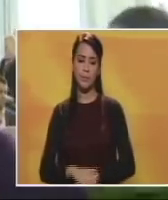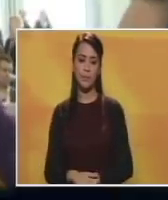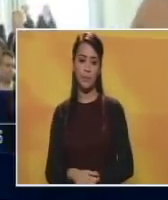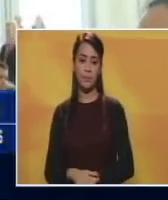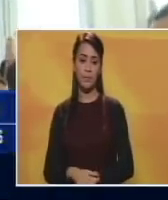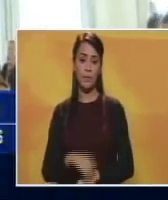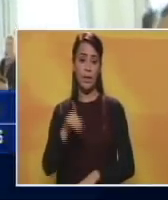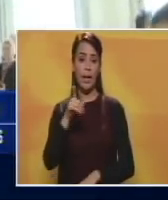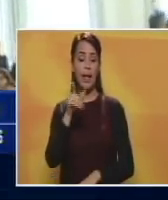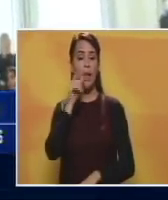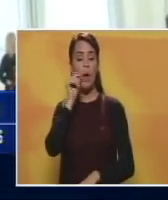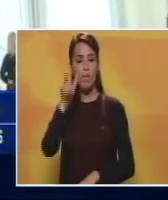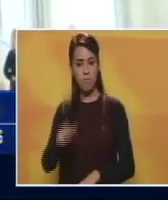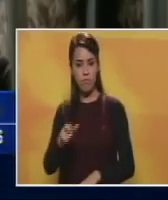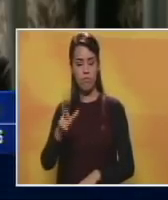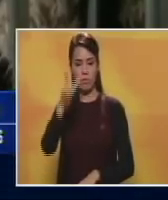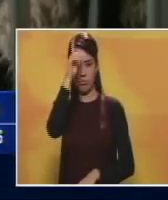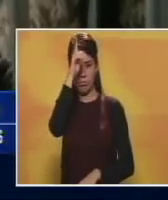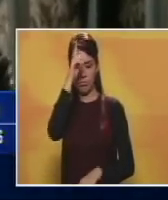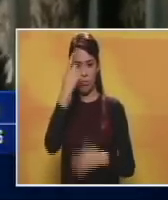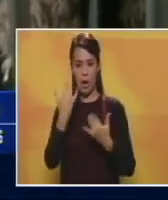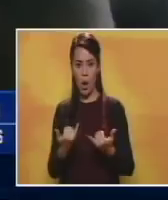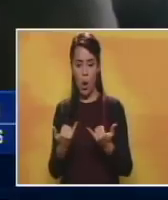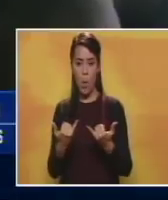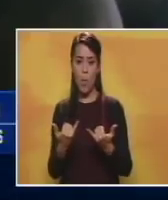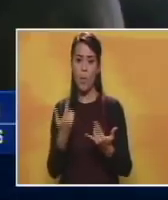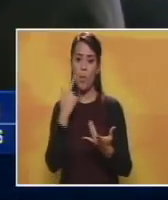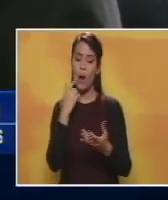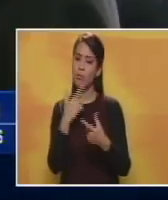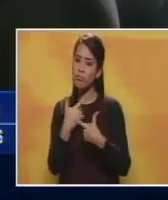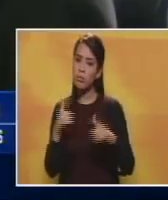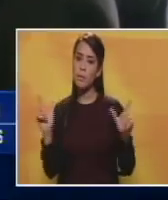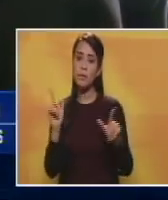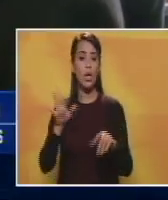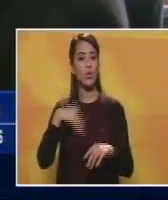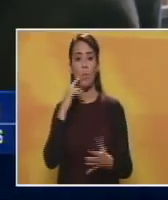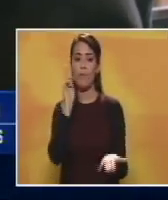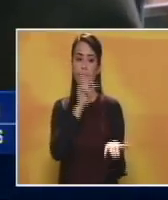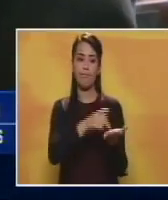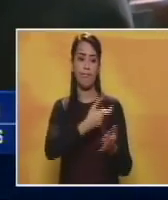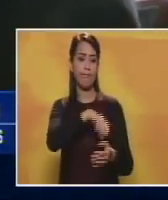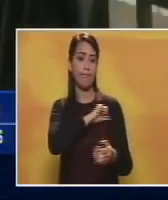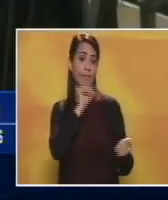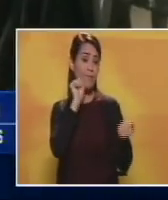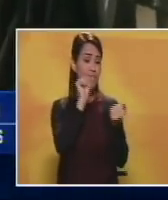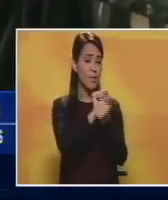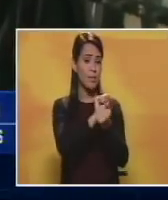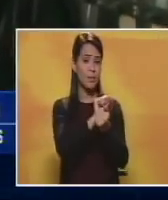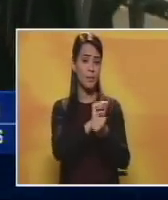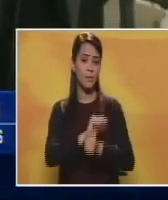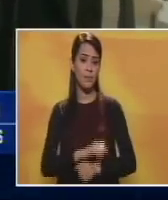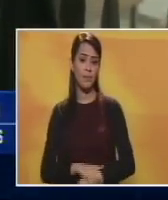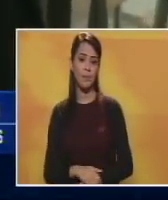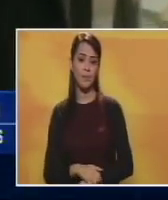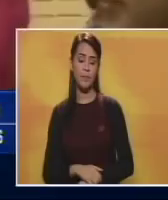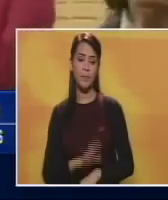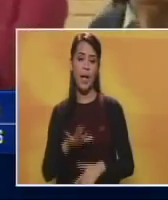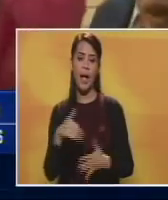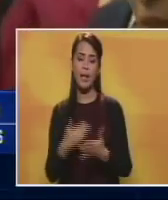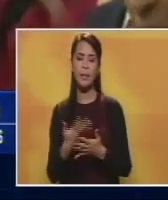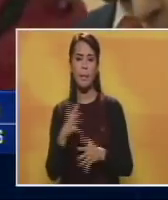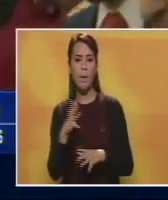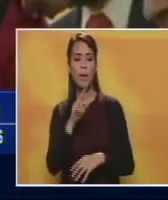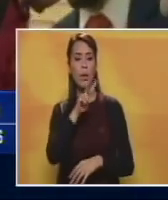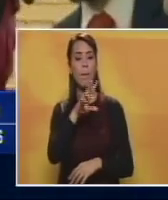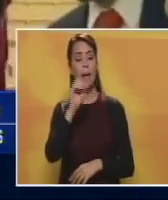exmandatario, que permanece en Alemania en libertad provisional, no podría regresar a España, donde sería detenido automáticamente hasta pasados al